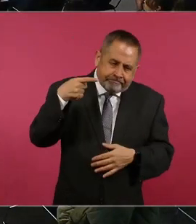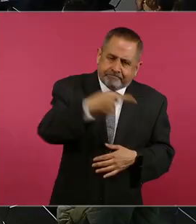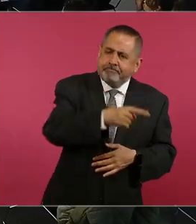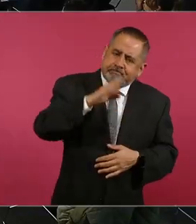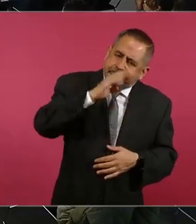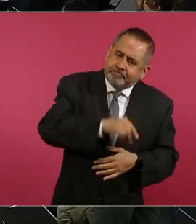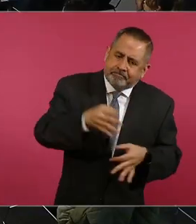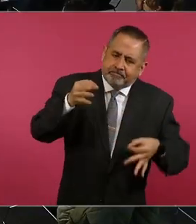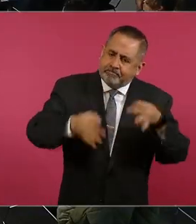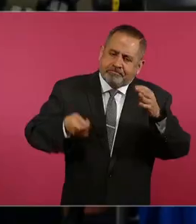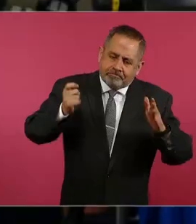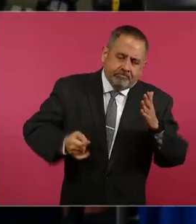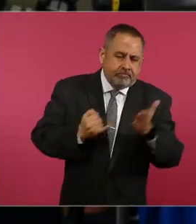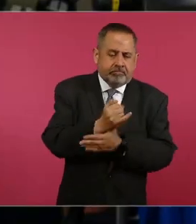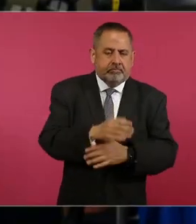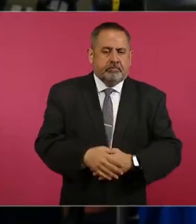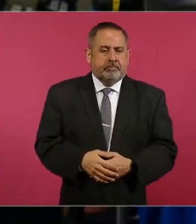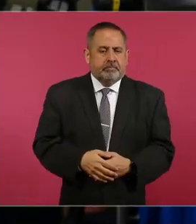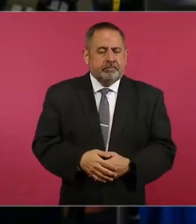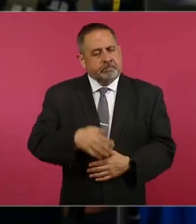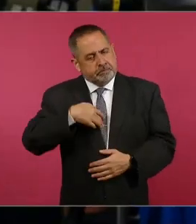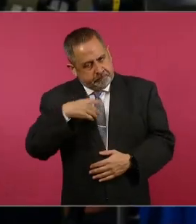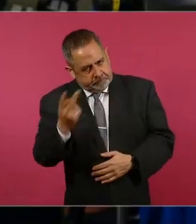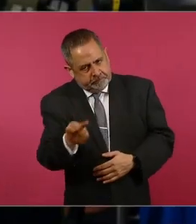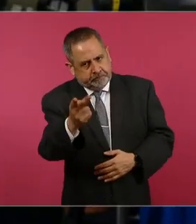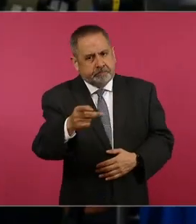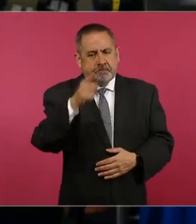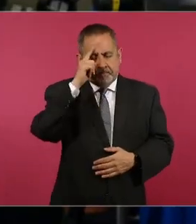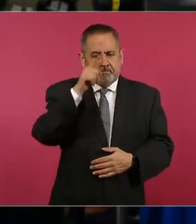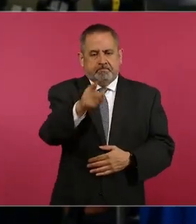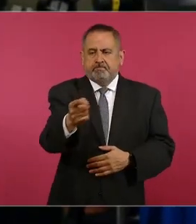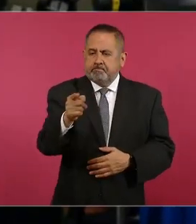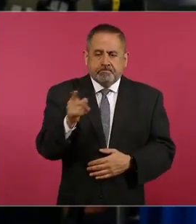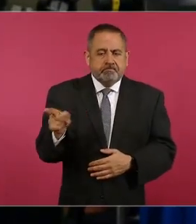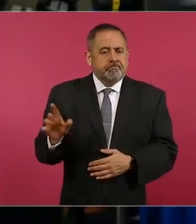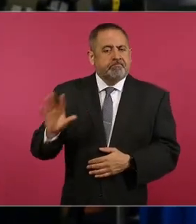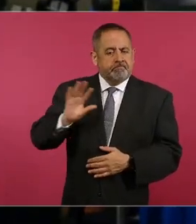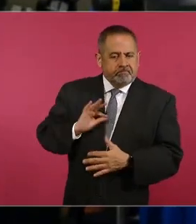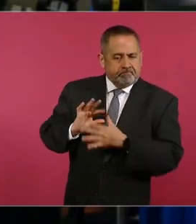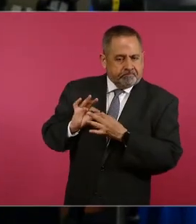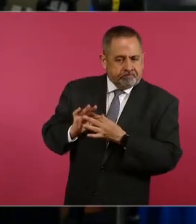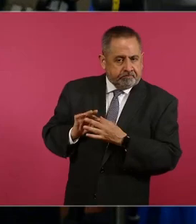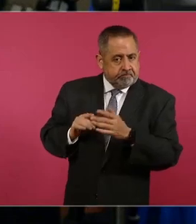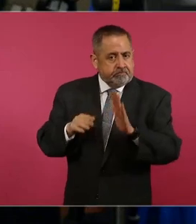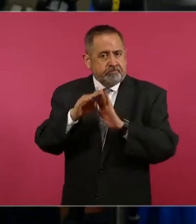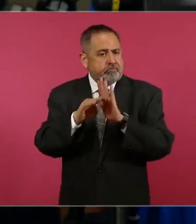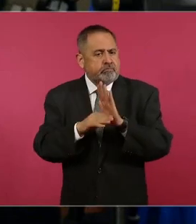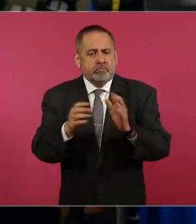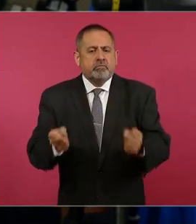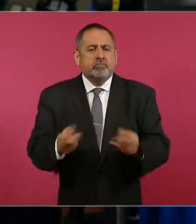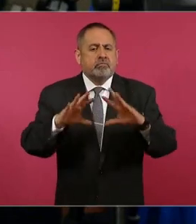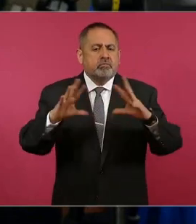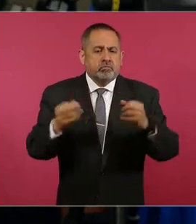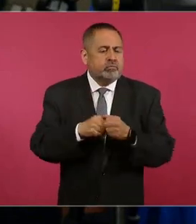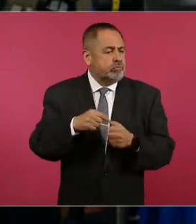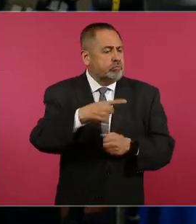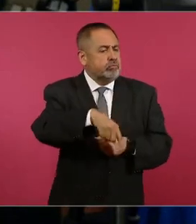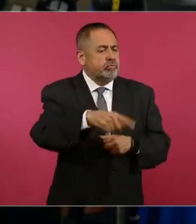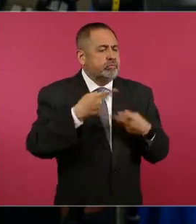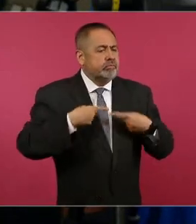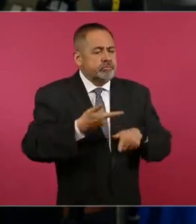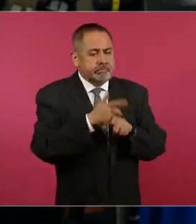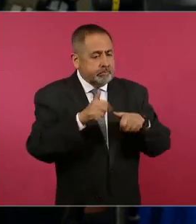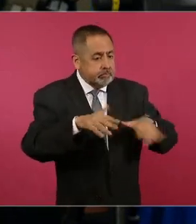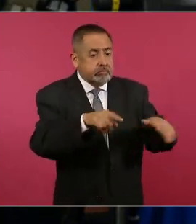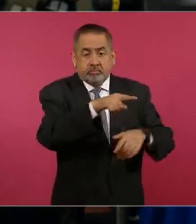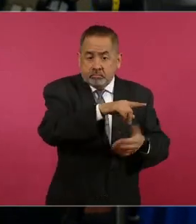presidente, si se van a dar detalles acerca de esto que nos revela sobre cuántos de los liberados que